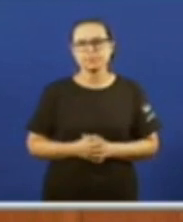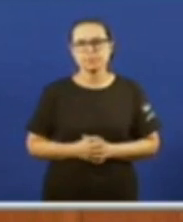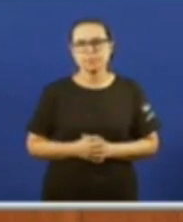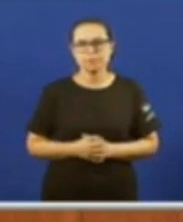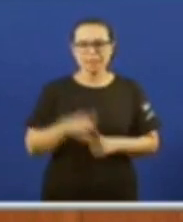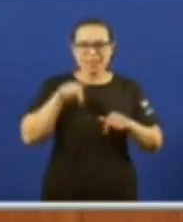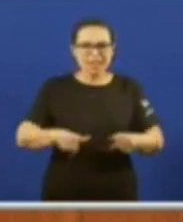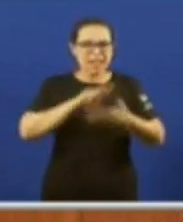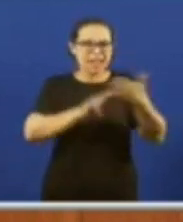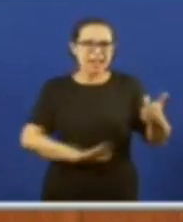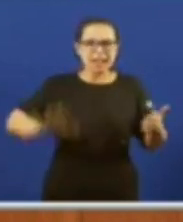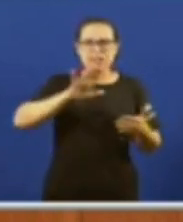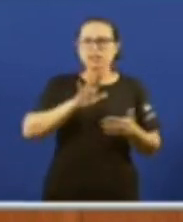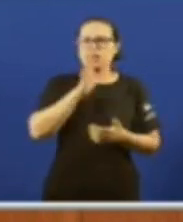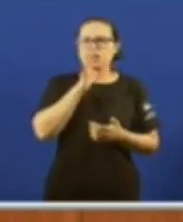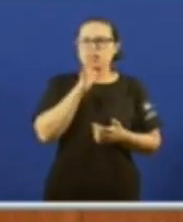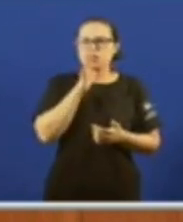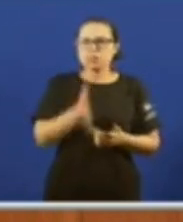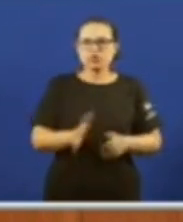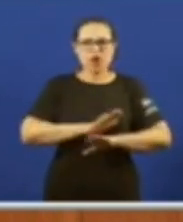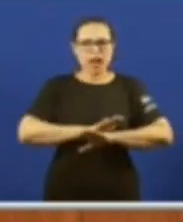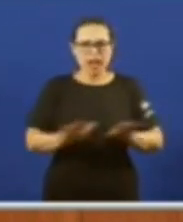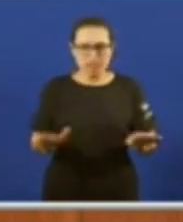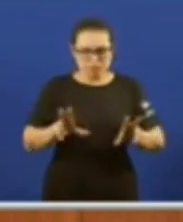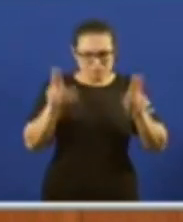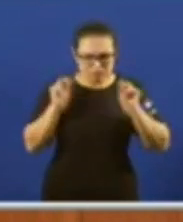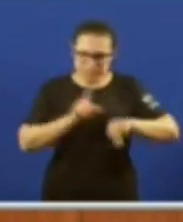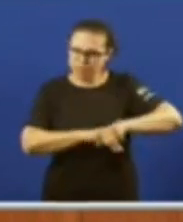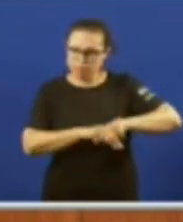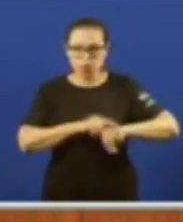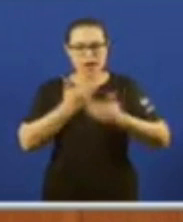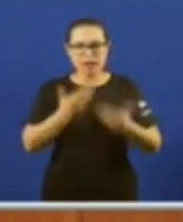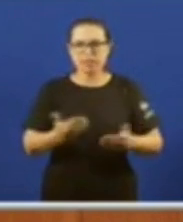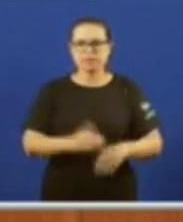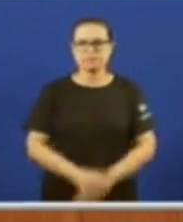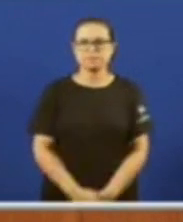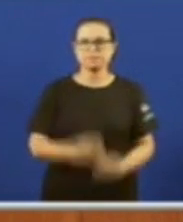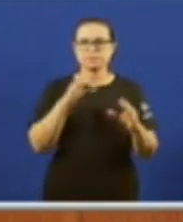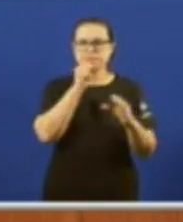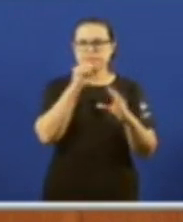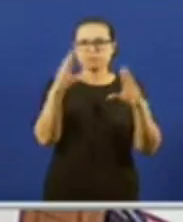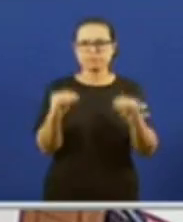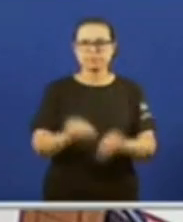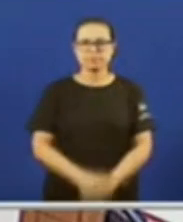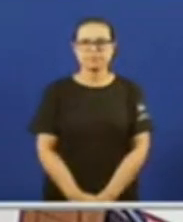nada neste país, que basicamente terminou o seu tempo. Gracias.